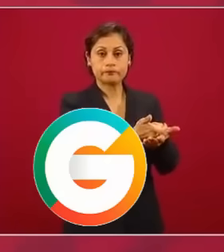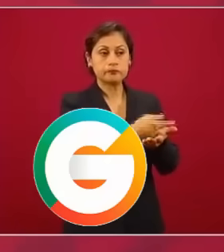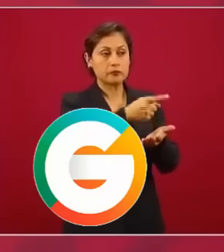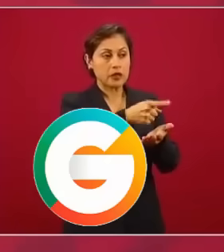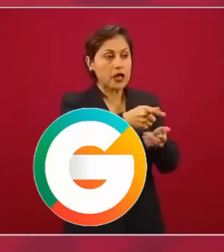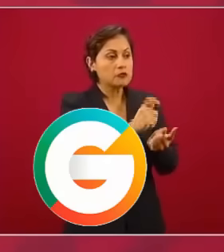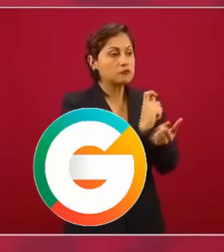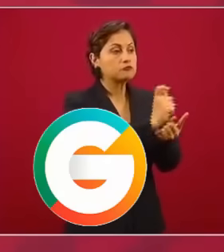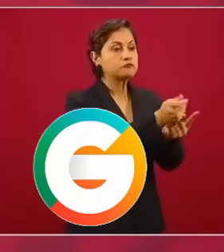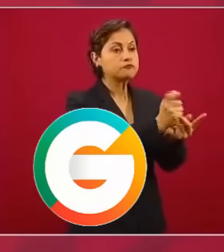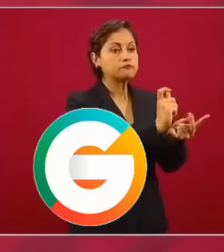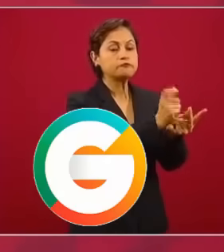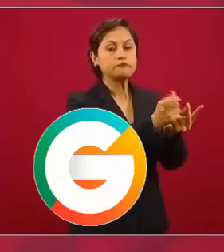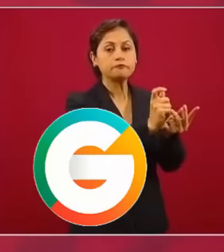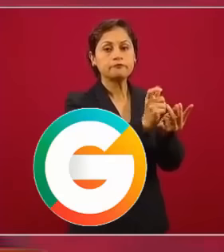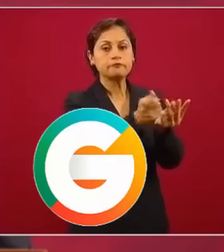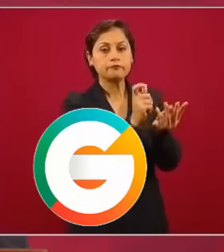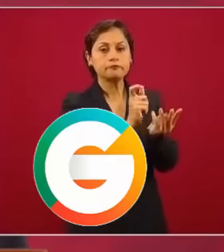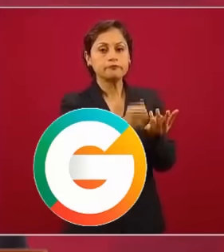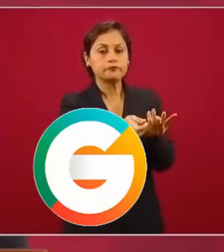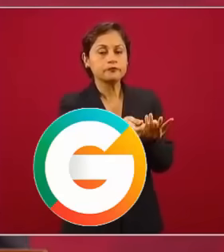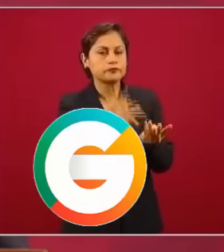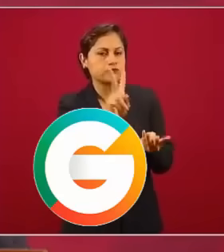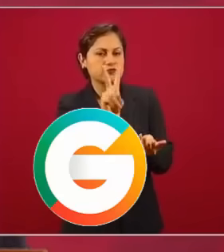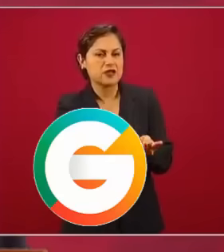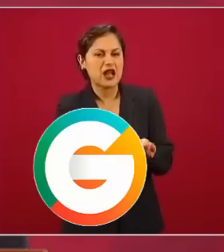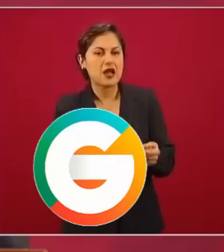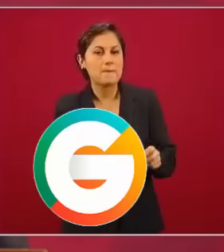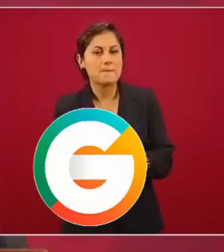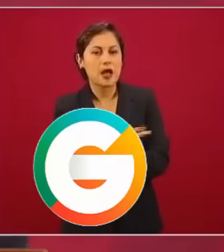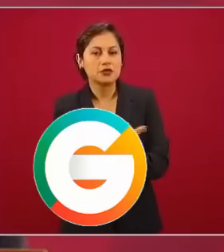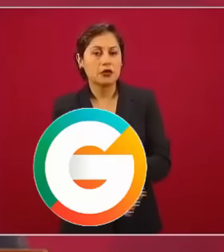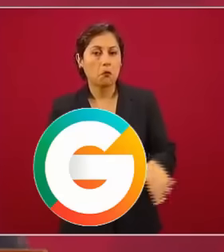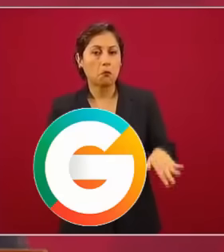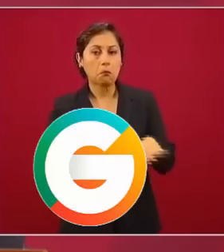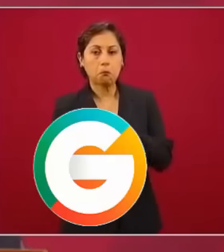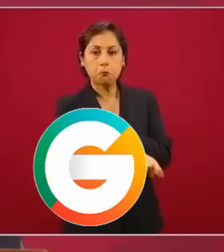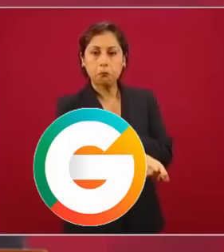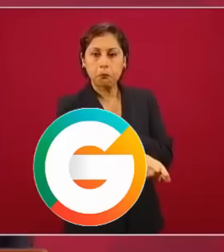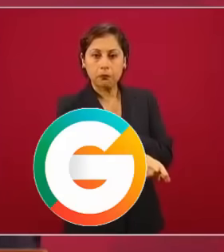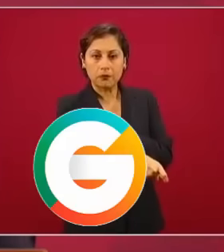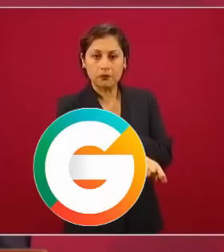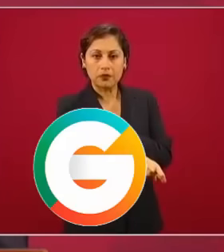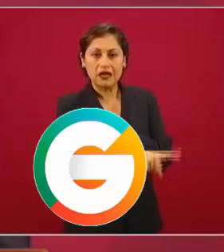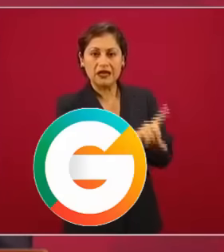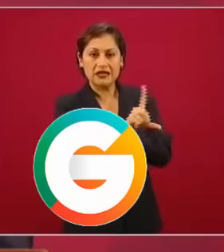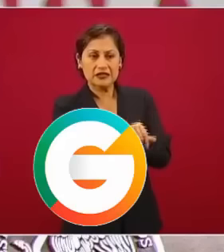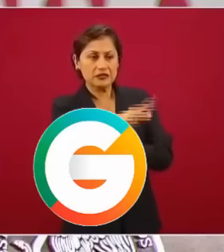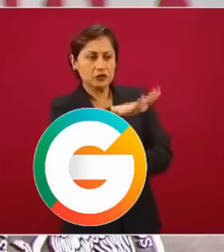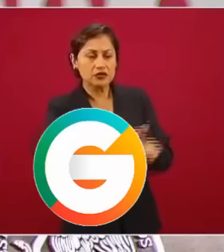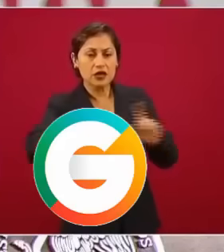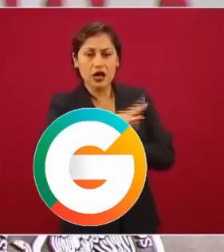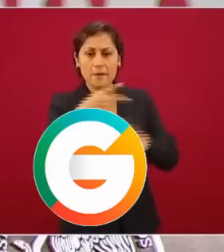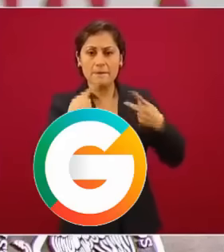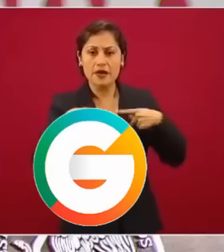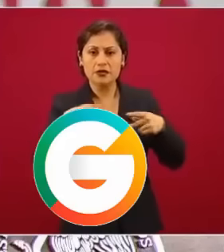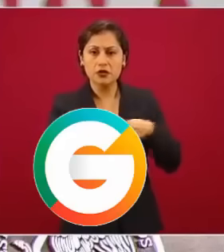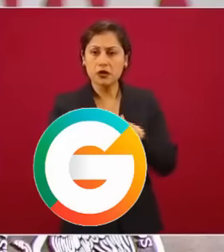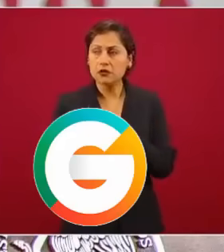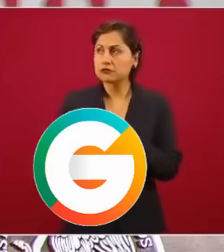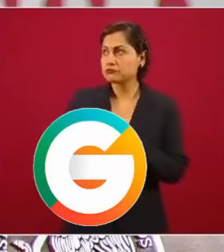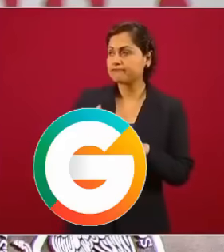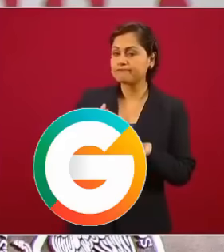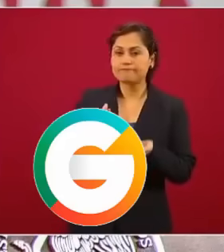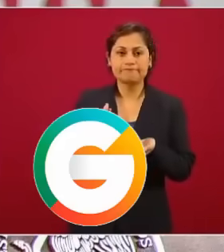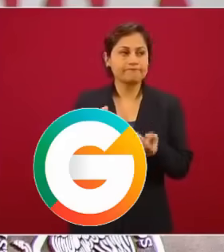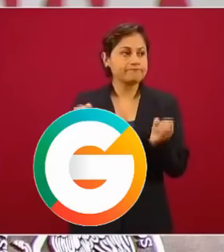y había sobornos y no llegaba el dinero a los beneficiarios. Nada de intermediarismo.